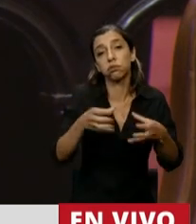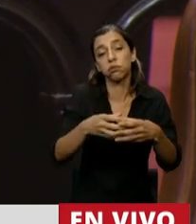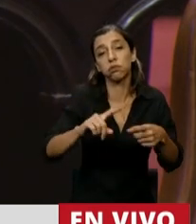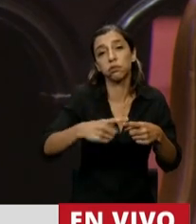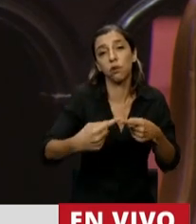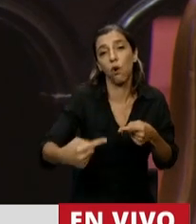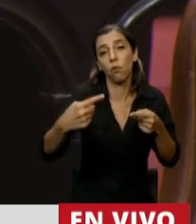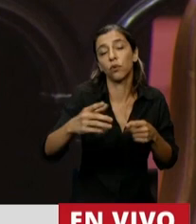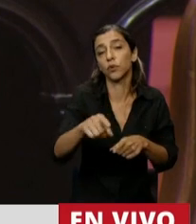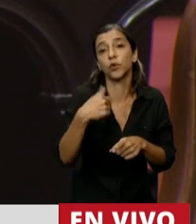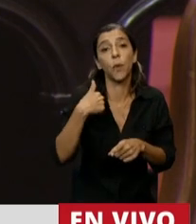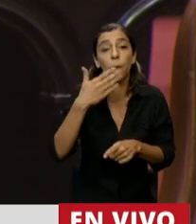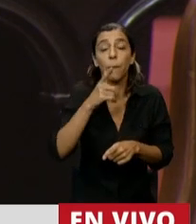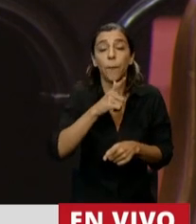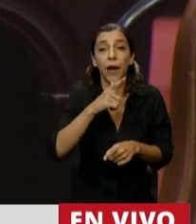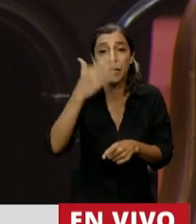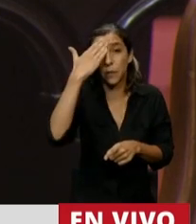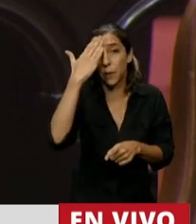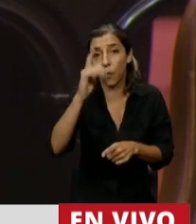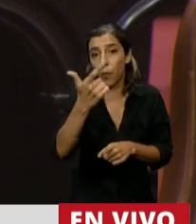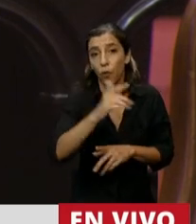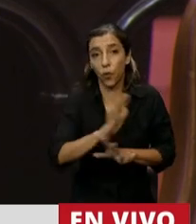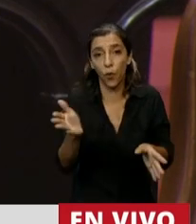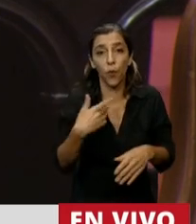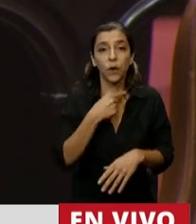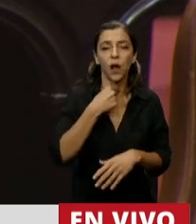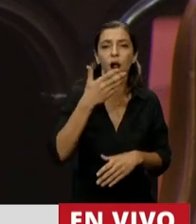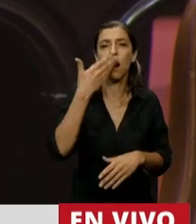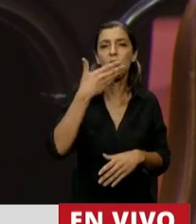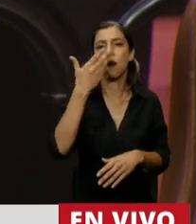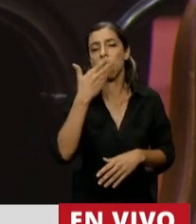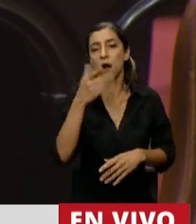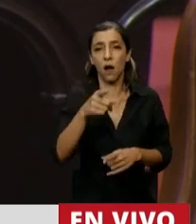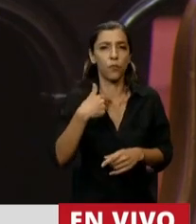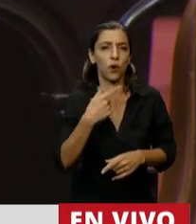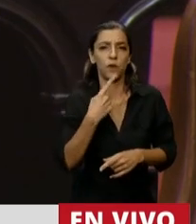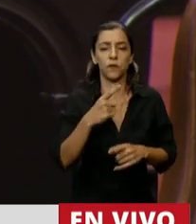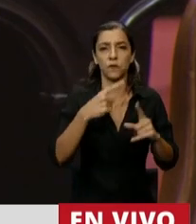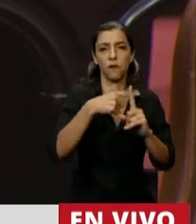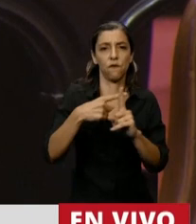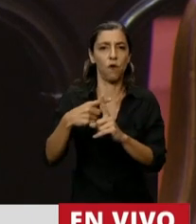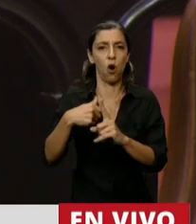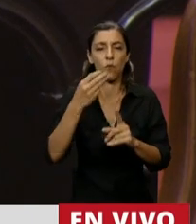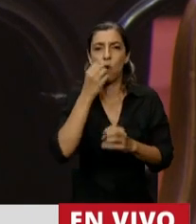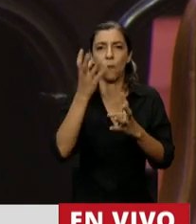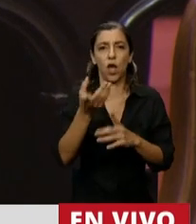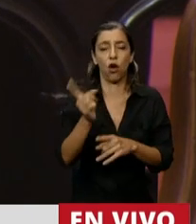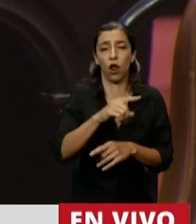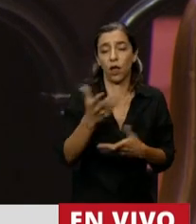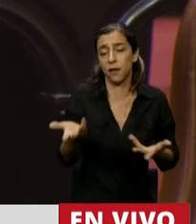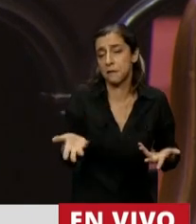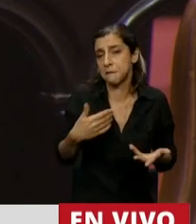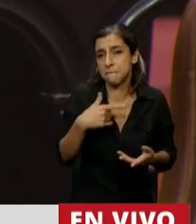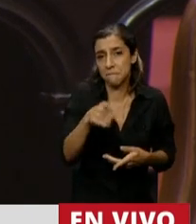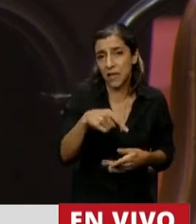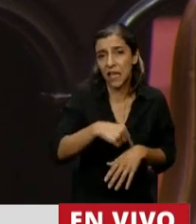desmemoriada que pretende darnos cátedra insistiendo que su fórmula era más ventajosa. Una oposición que viene hoy a